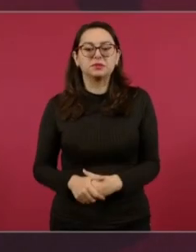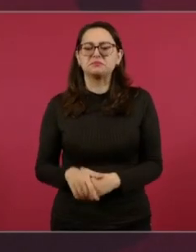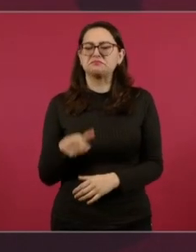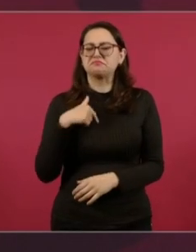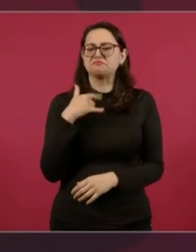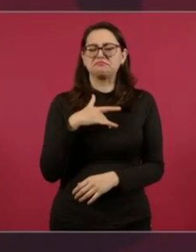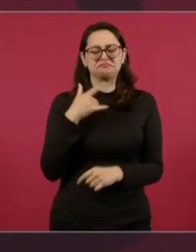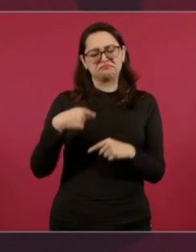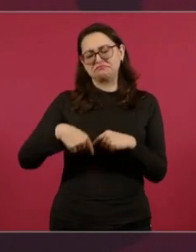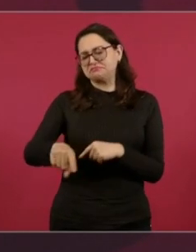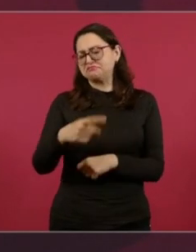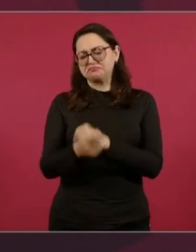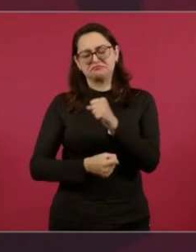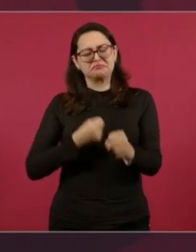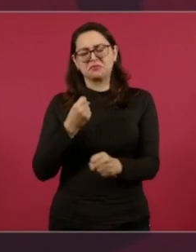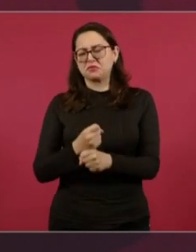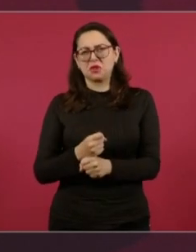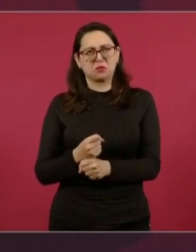3.5 igual